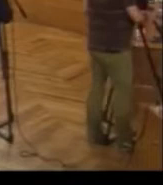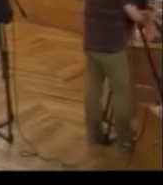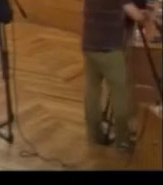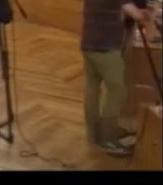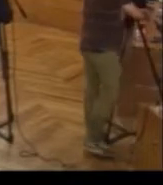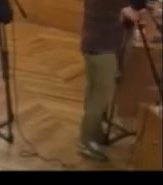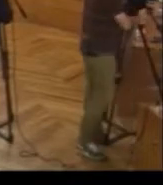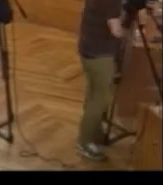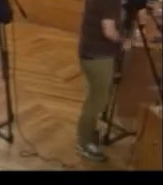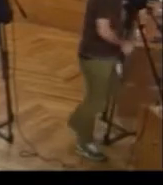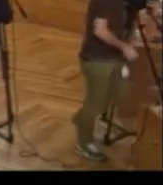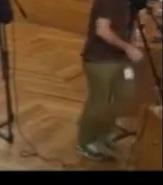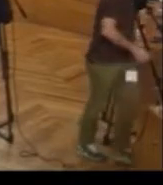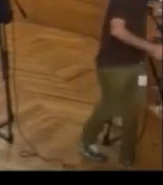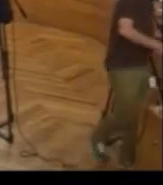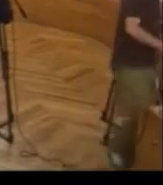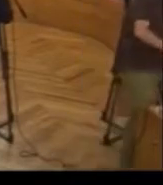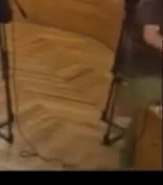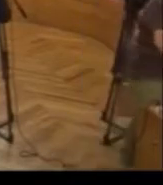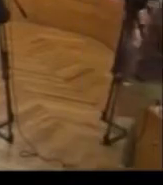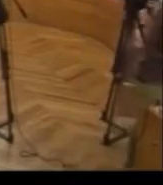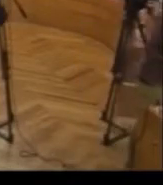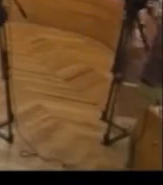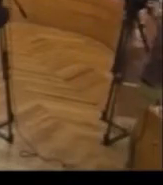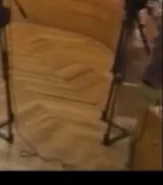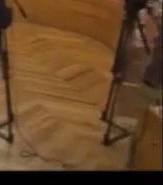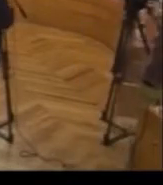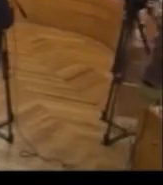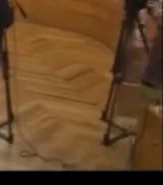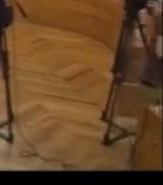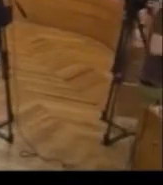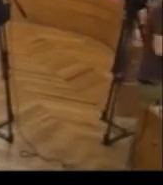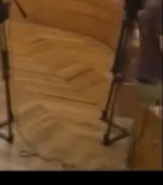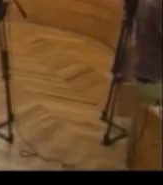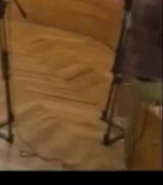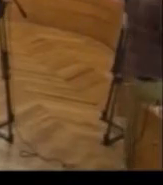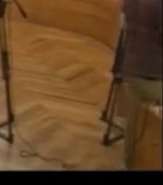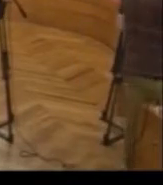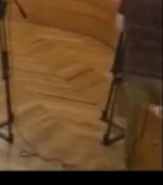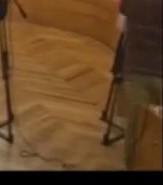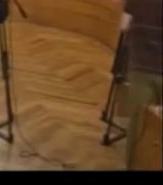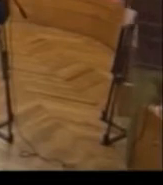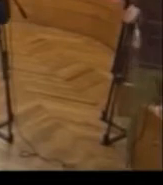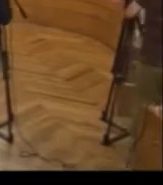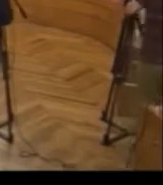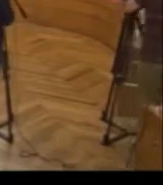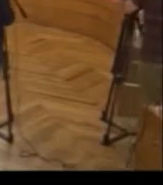se va. Algo se muere en el alma, cuando un amigo se va.